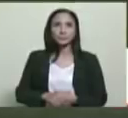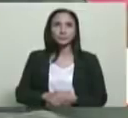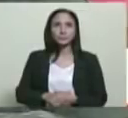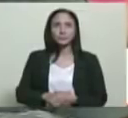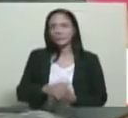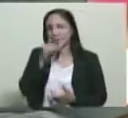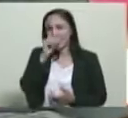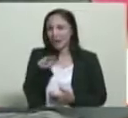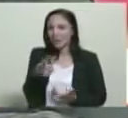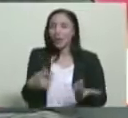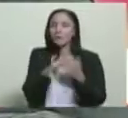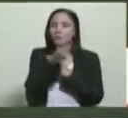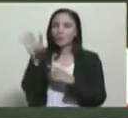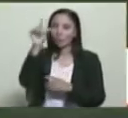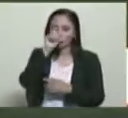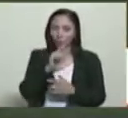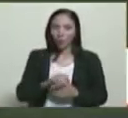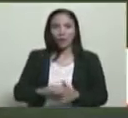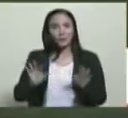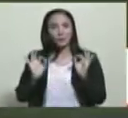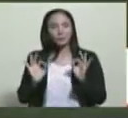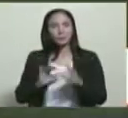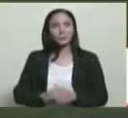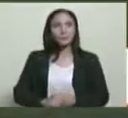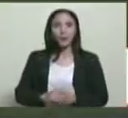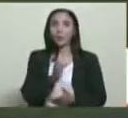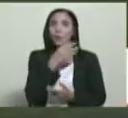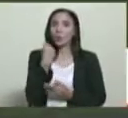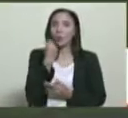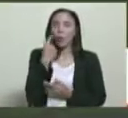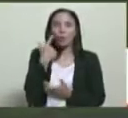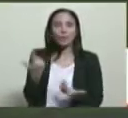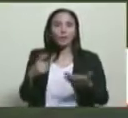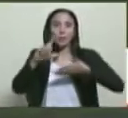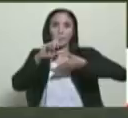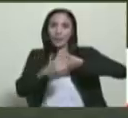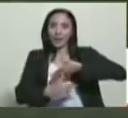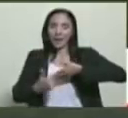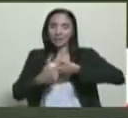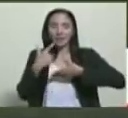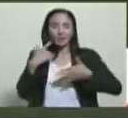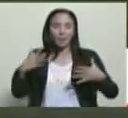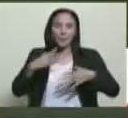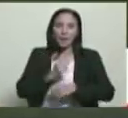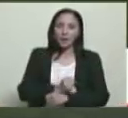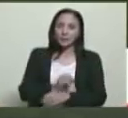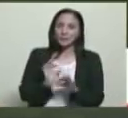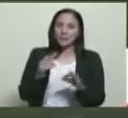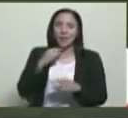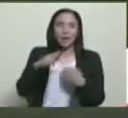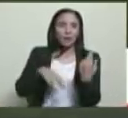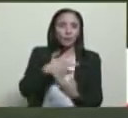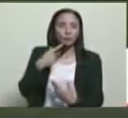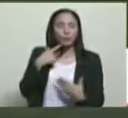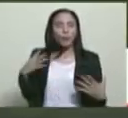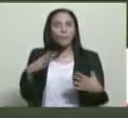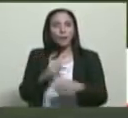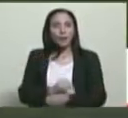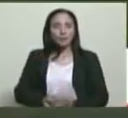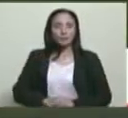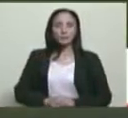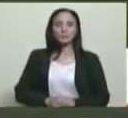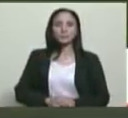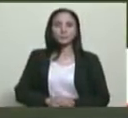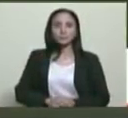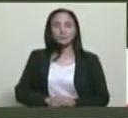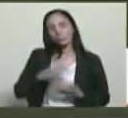tienes? 24. Bueno, la juventud más joven de América Latina, la esperanza revolucionaria de nuestra patria. Un saludo al